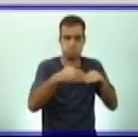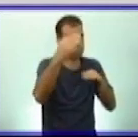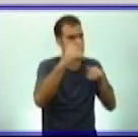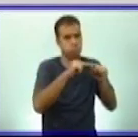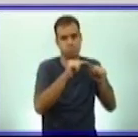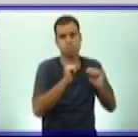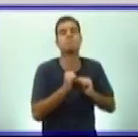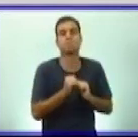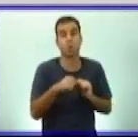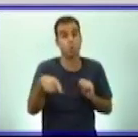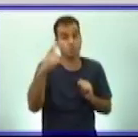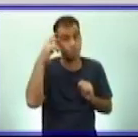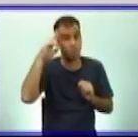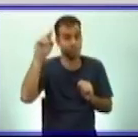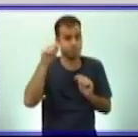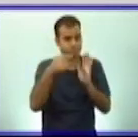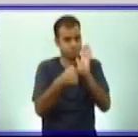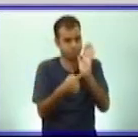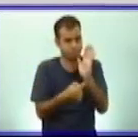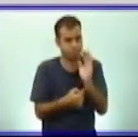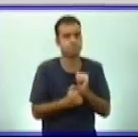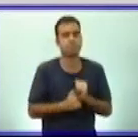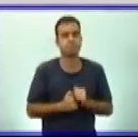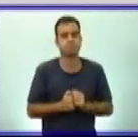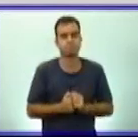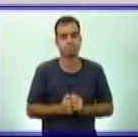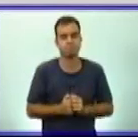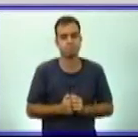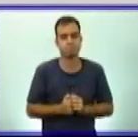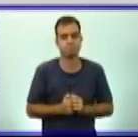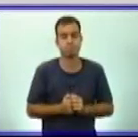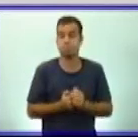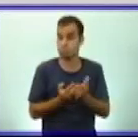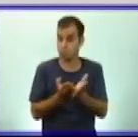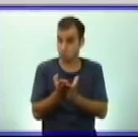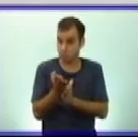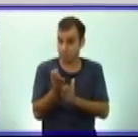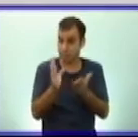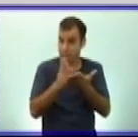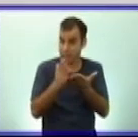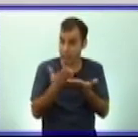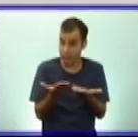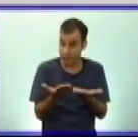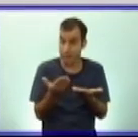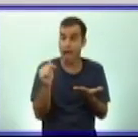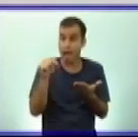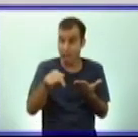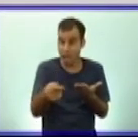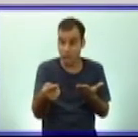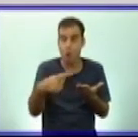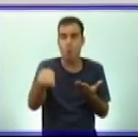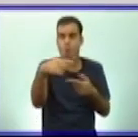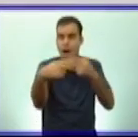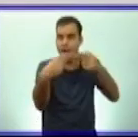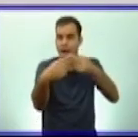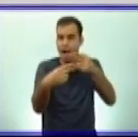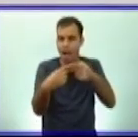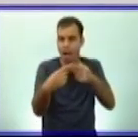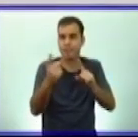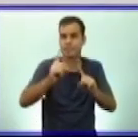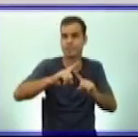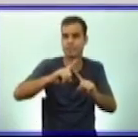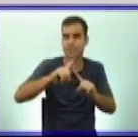estos componentes. Como parte de las acciones de continuidad de esta clase, yo quiero que ustedes realicen este